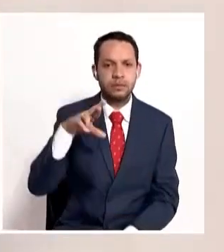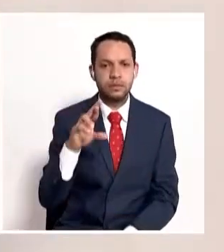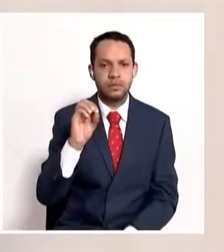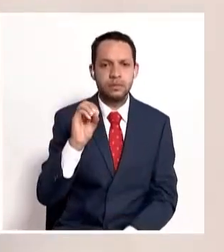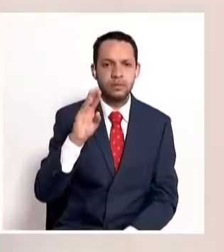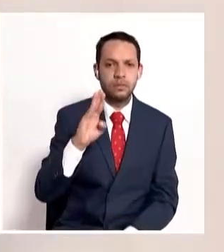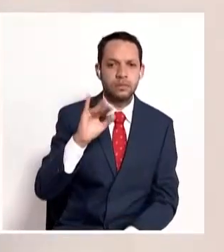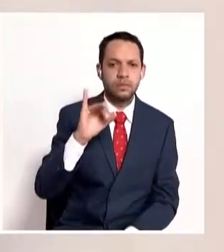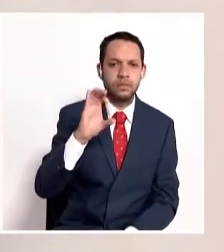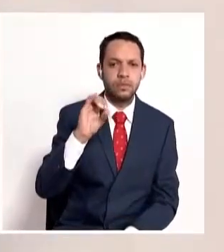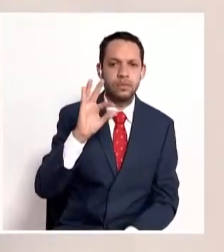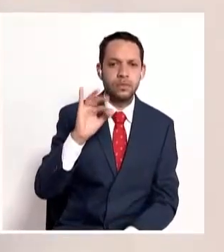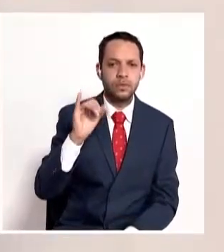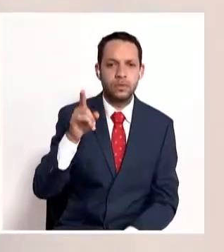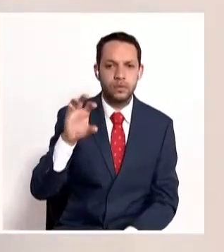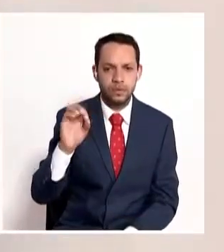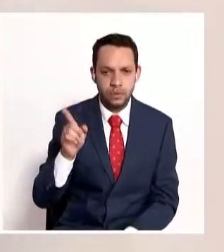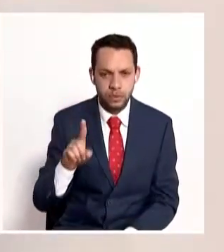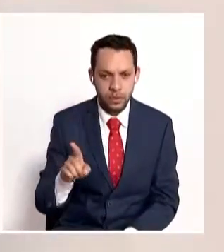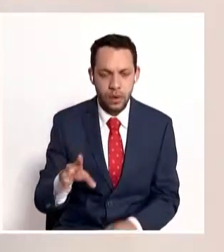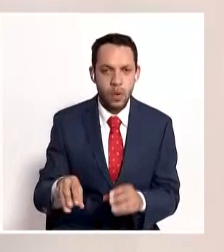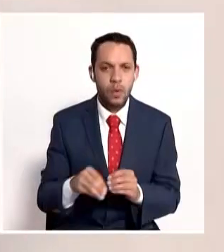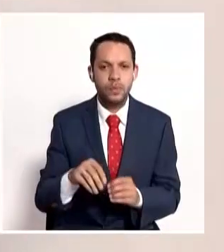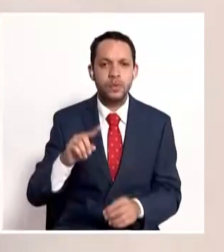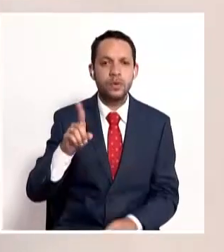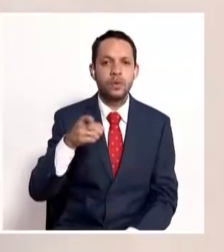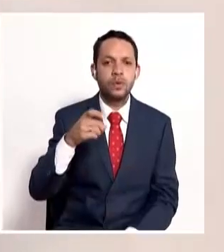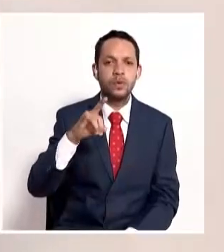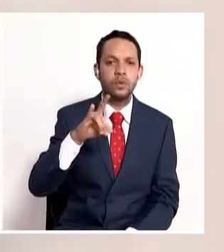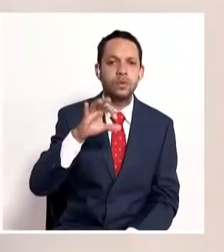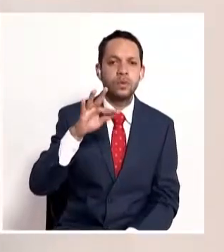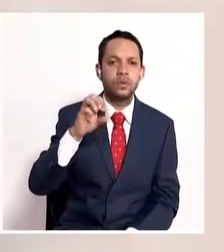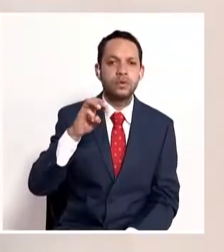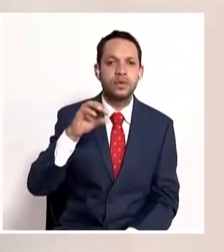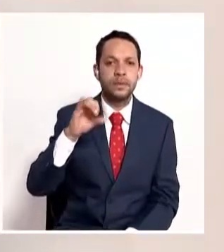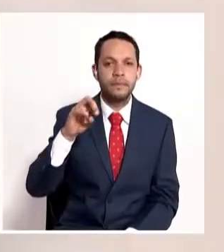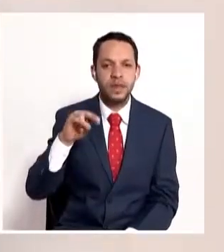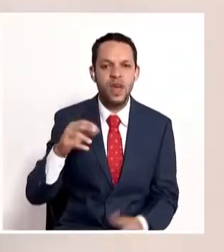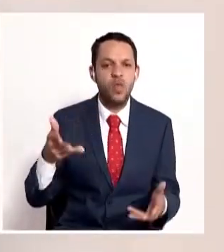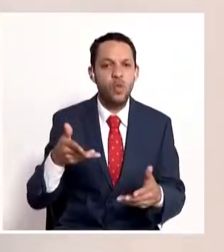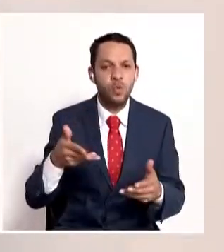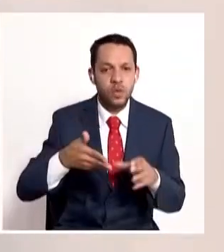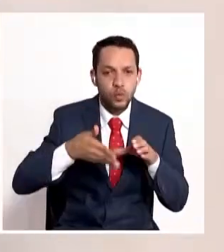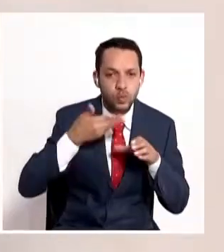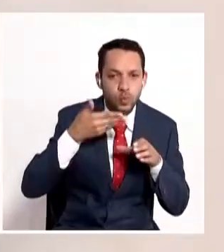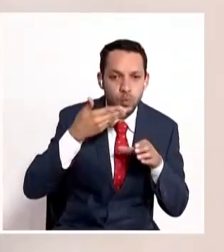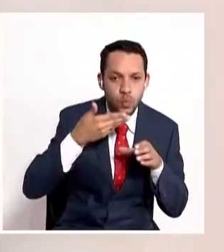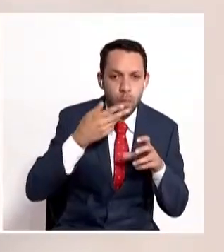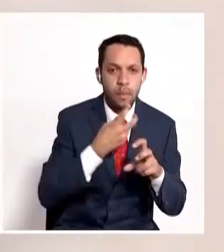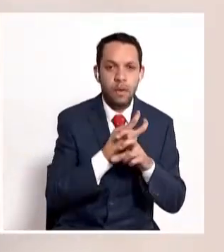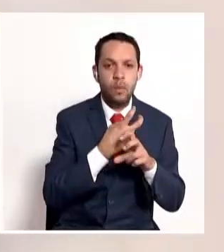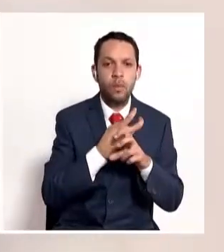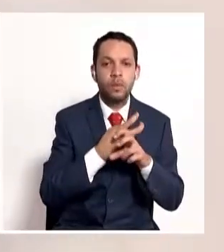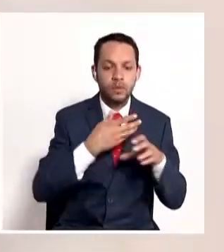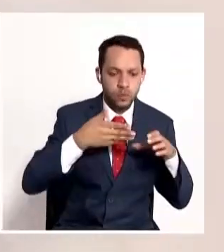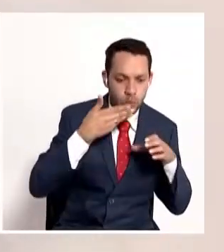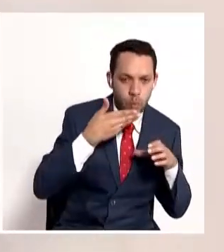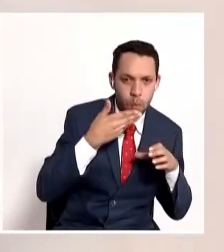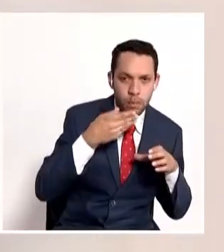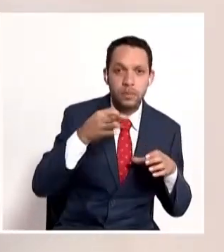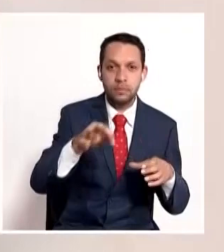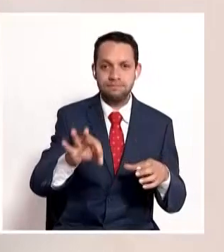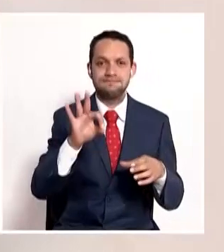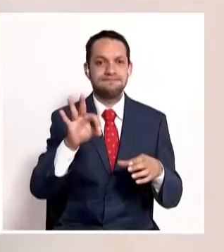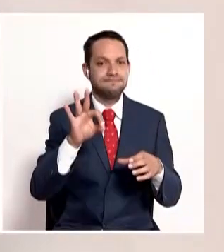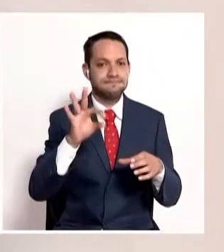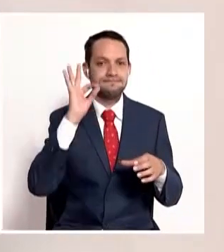recalcado mucho y es la glutamina que la encontramos en el caldo de hueso que en facebook y en instagram estando en el